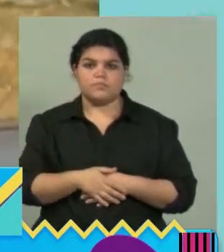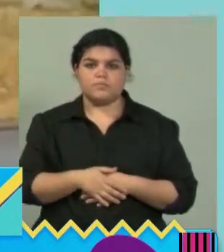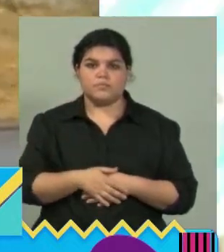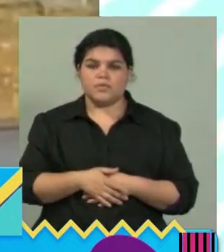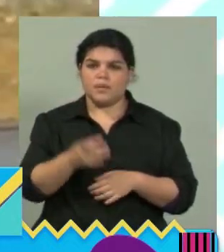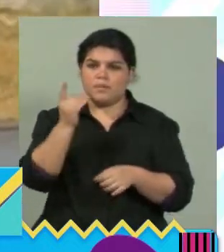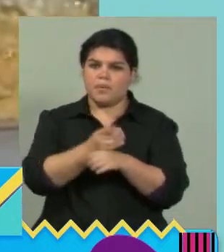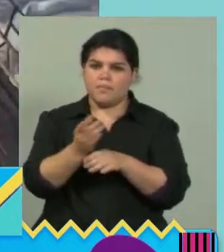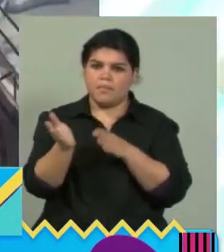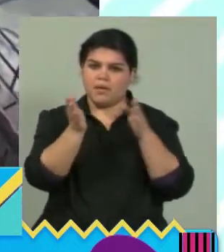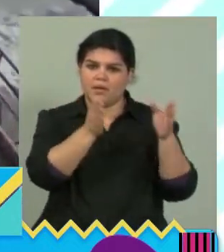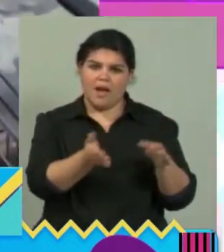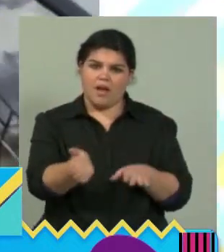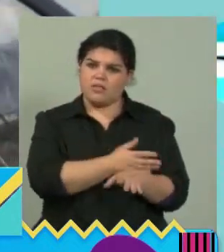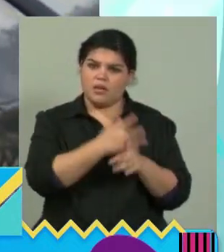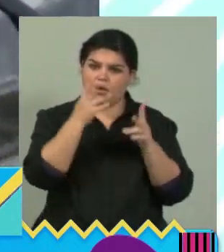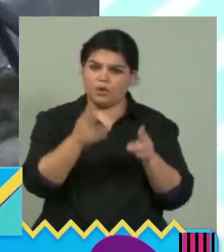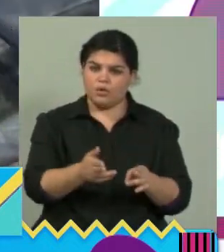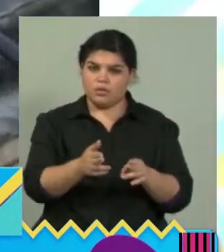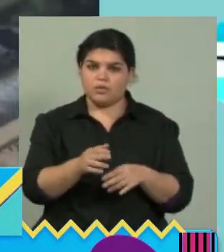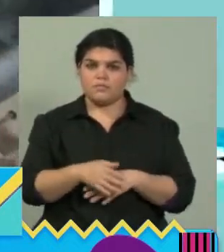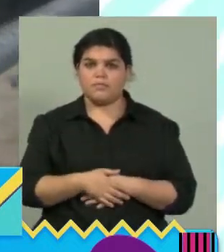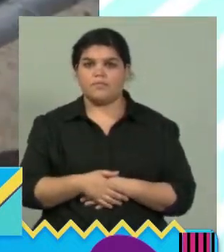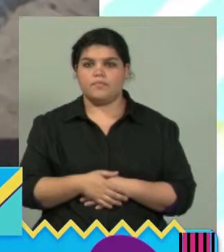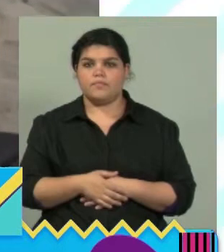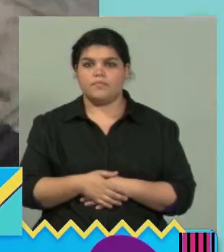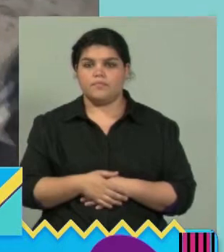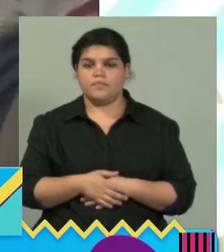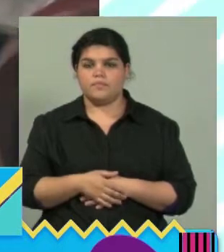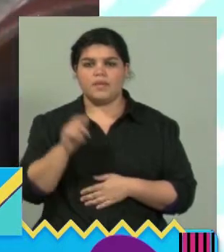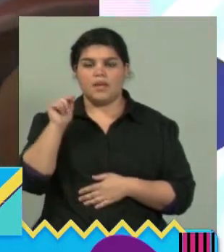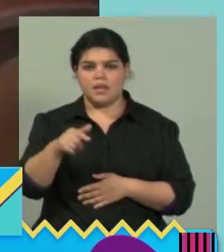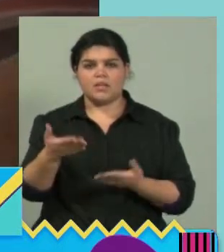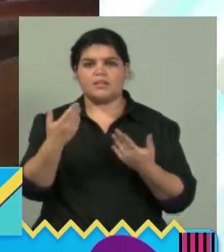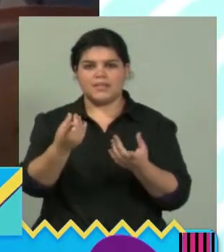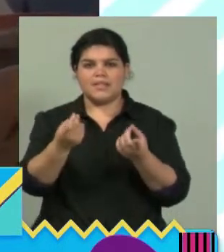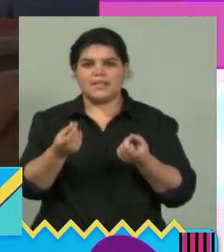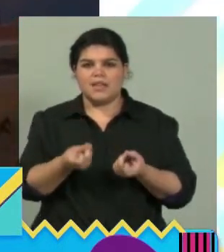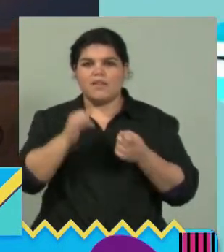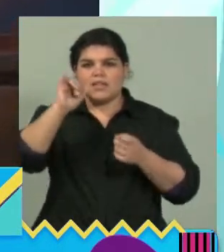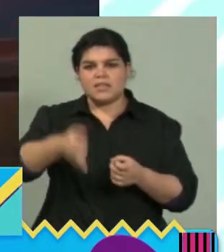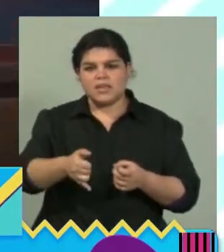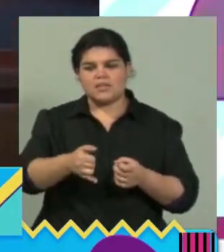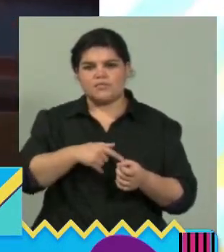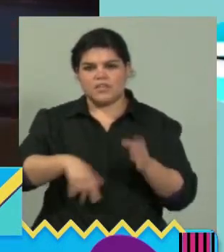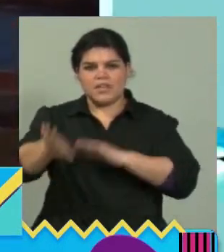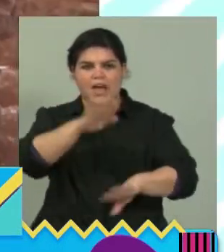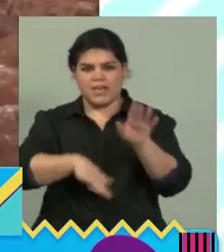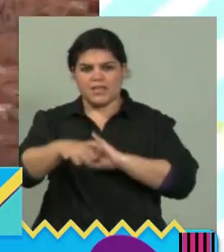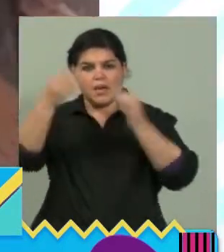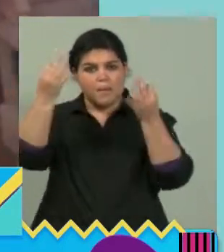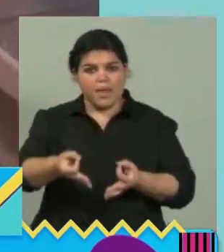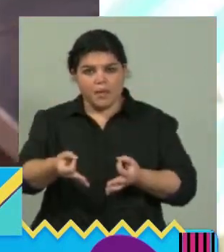bloque, antes de irnos al corte, de que debía hacerse de explotación, pero debía hacerse bien. Quiere decir que no se está haciendo